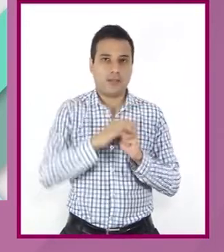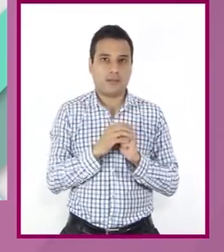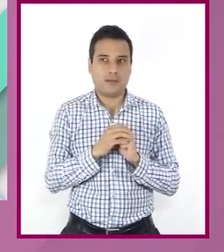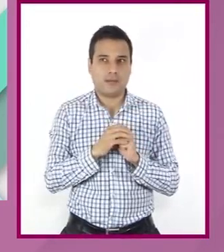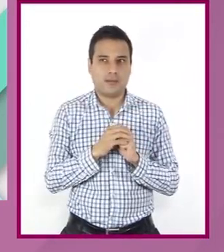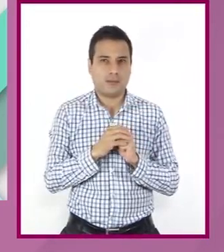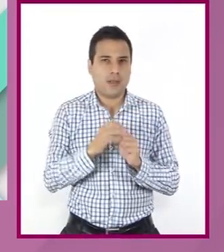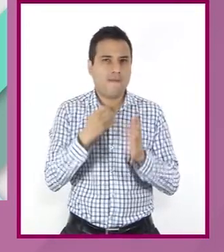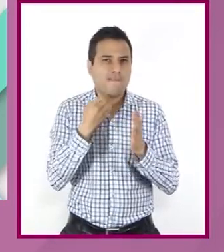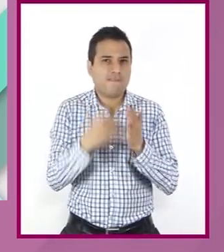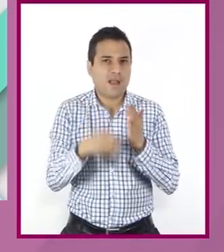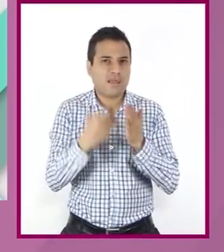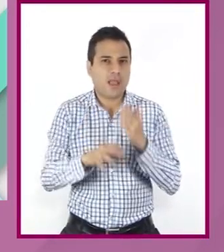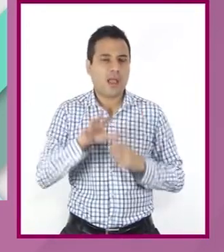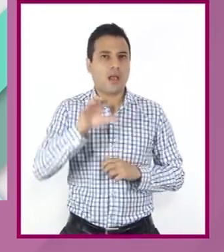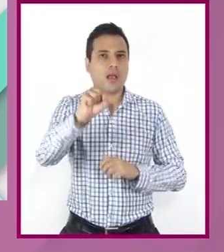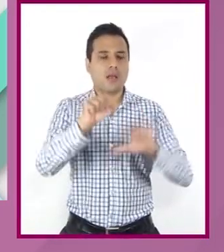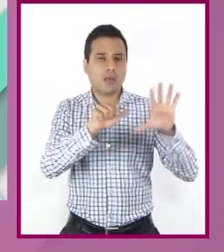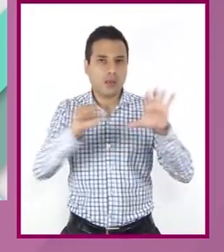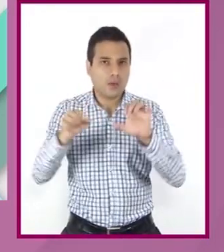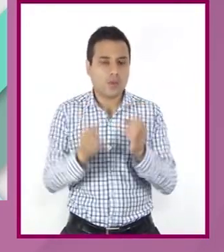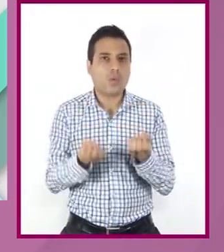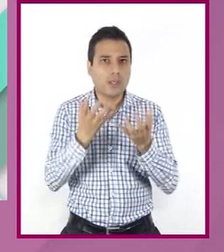metros más nos faltará para 600 metros?